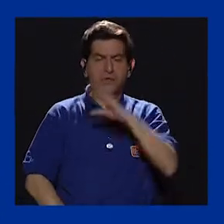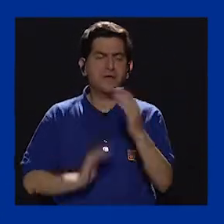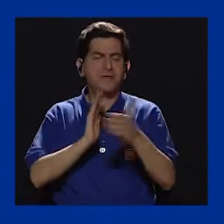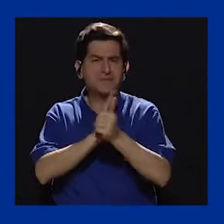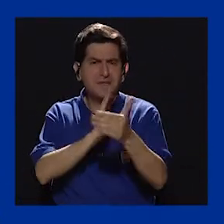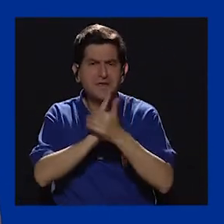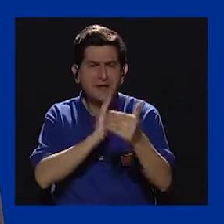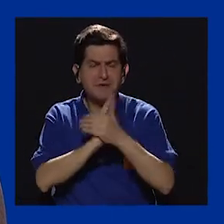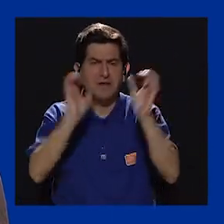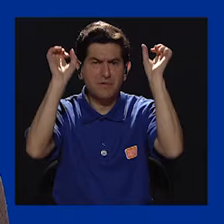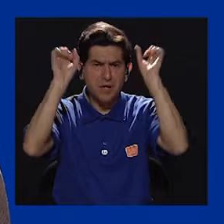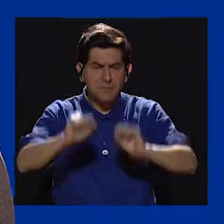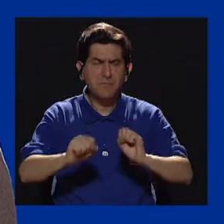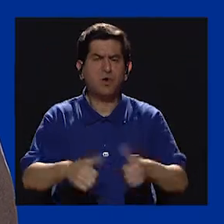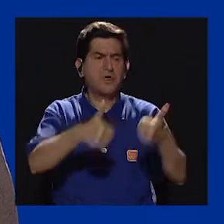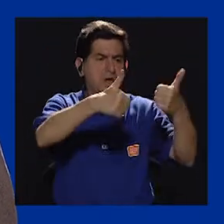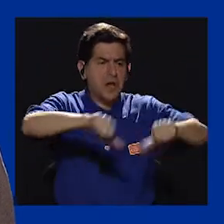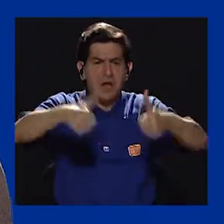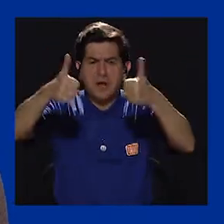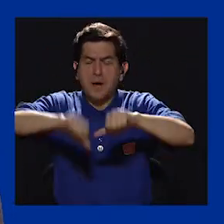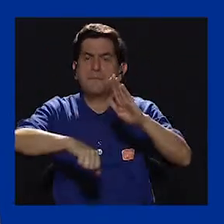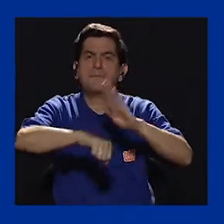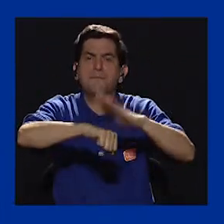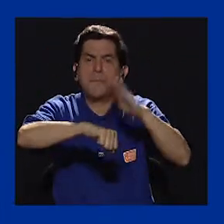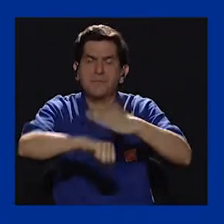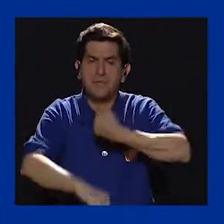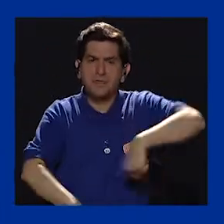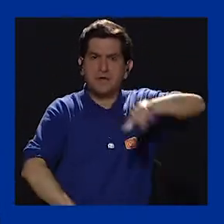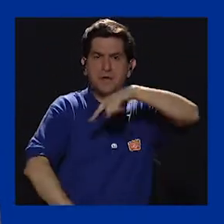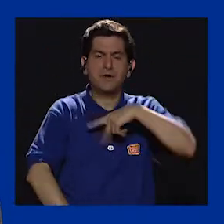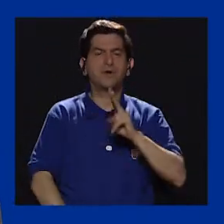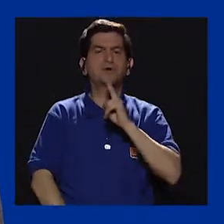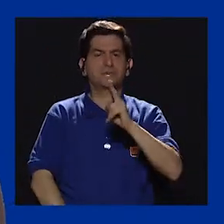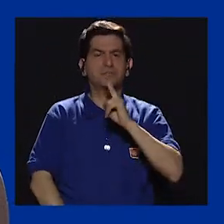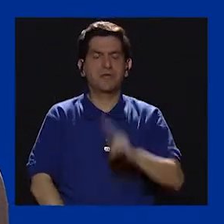capacidad para lograr consensos que nos permitan ser, de